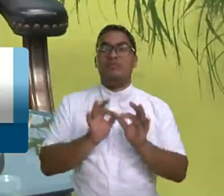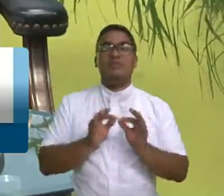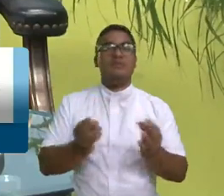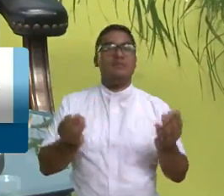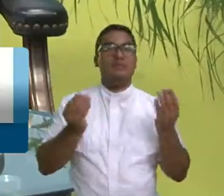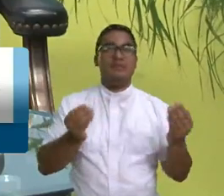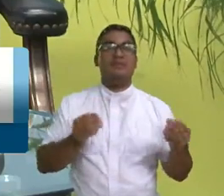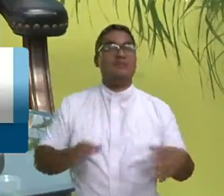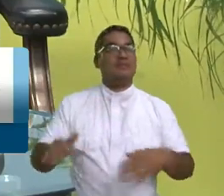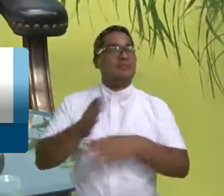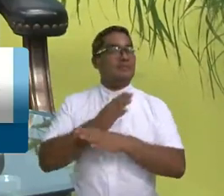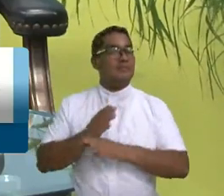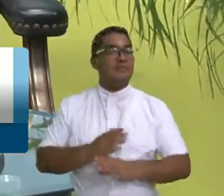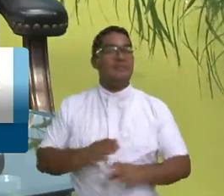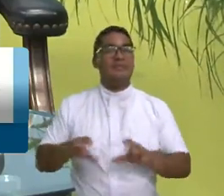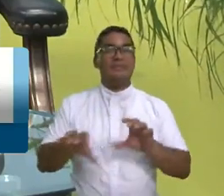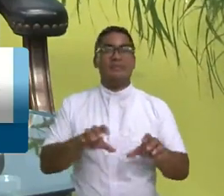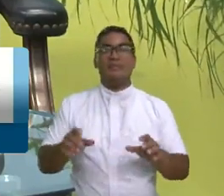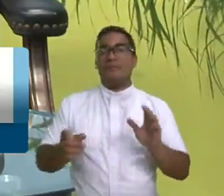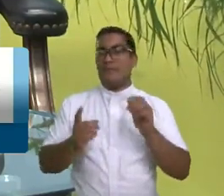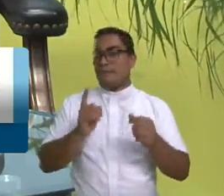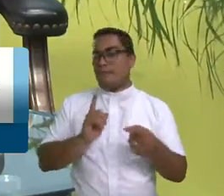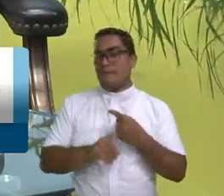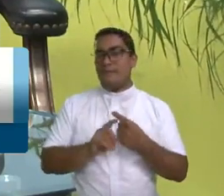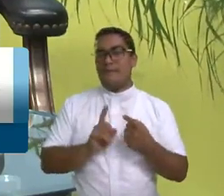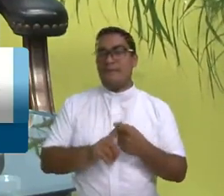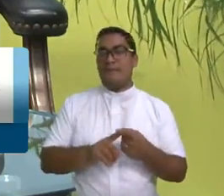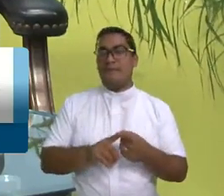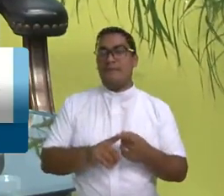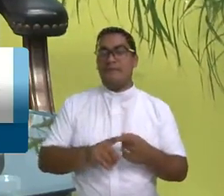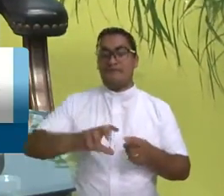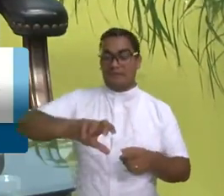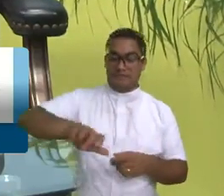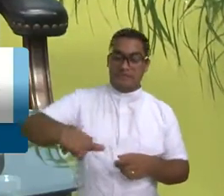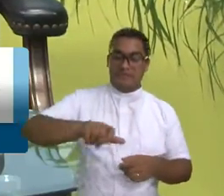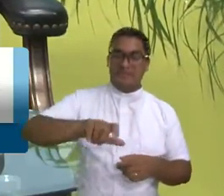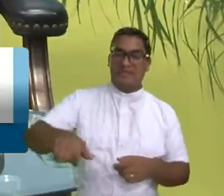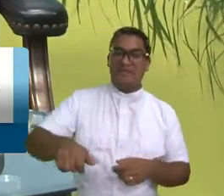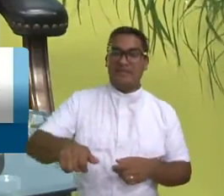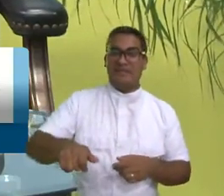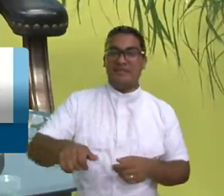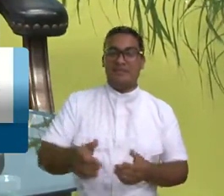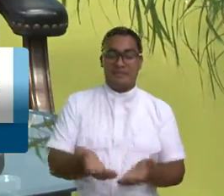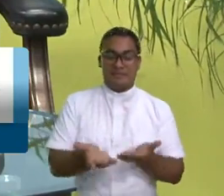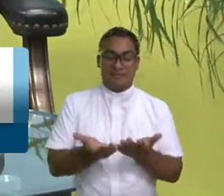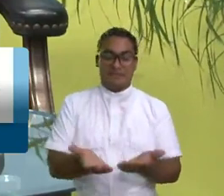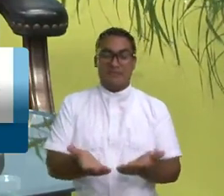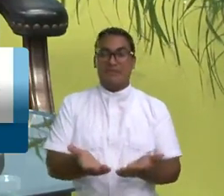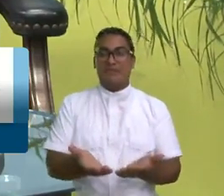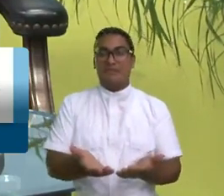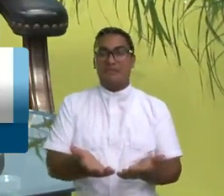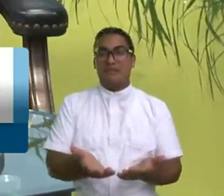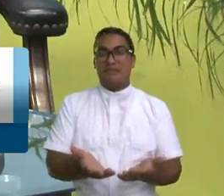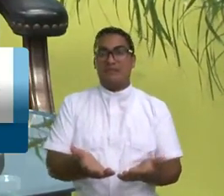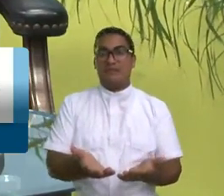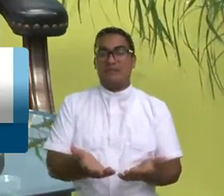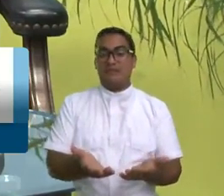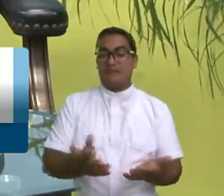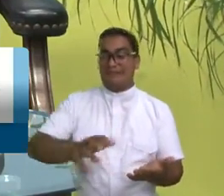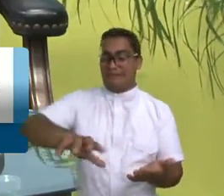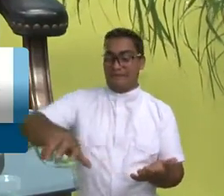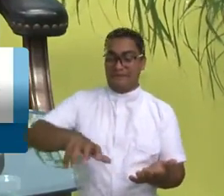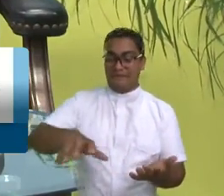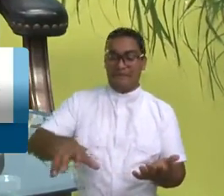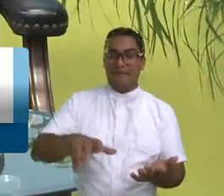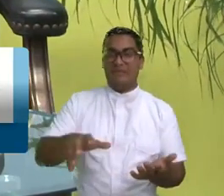¿verdad? Entonces, el primer paso es, abrimos el grifo, nos mojamos las manos, tenemos el jabón,